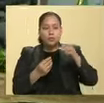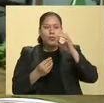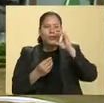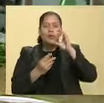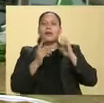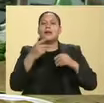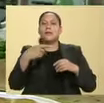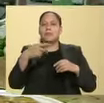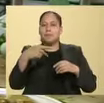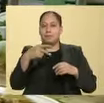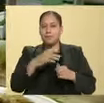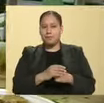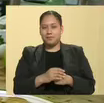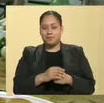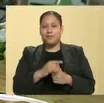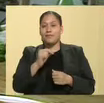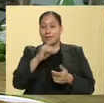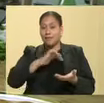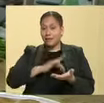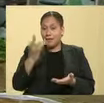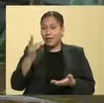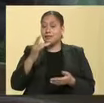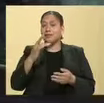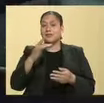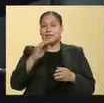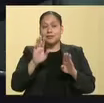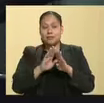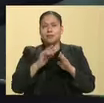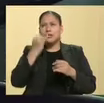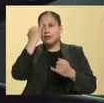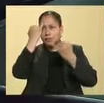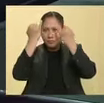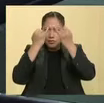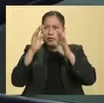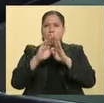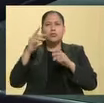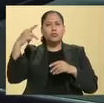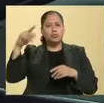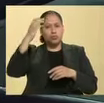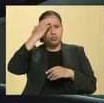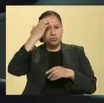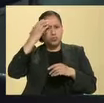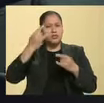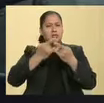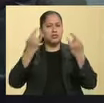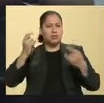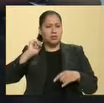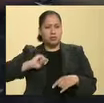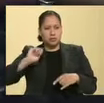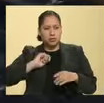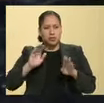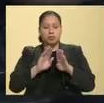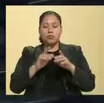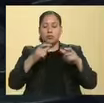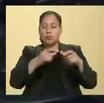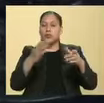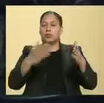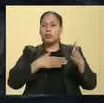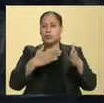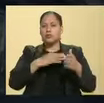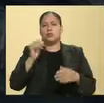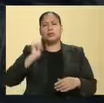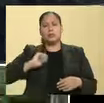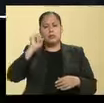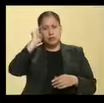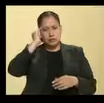¿eh? ¡Oh! Y gracias a la magia, la imaginación y el conocimiento histórico de la cocina prehispánica